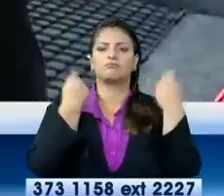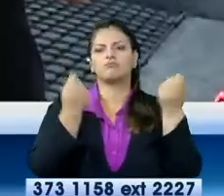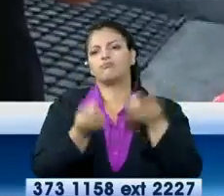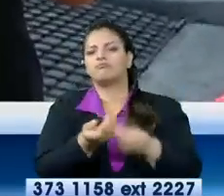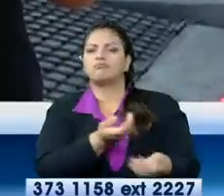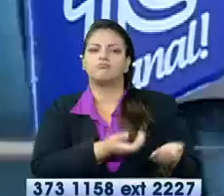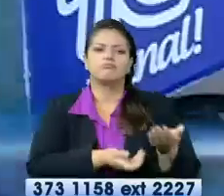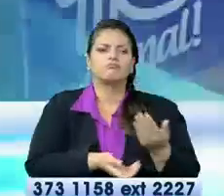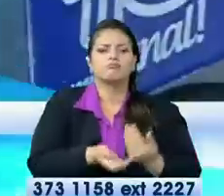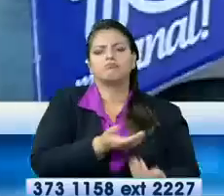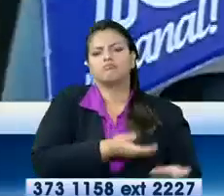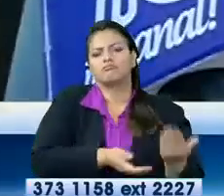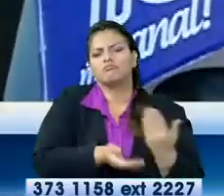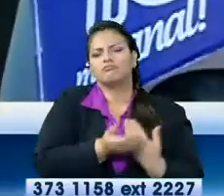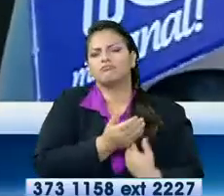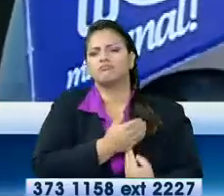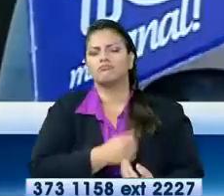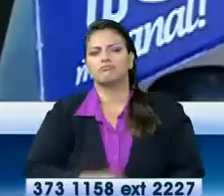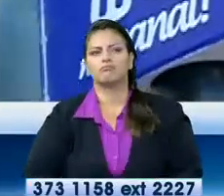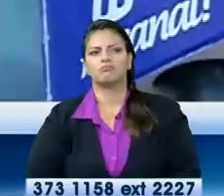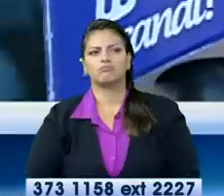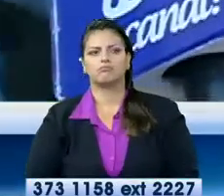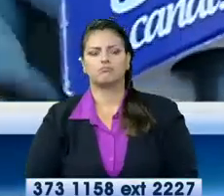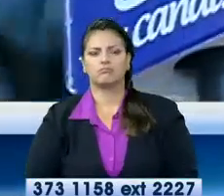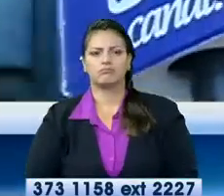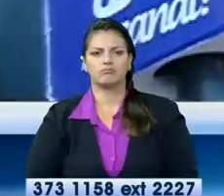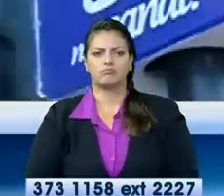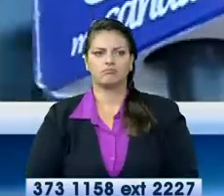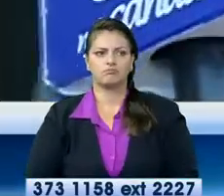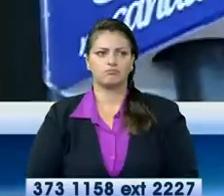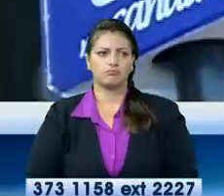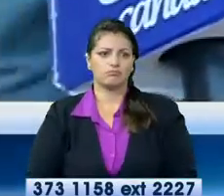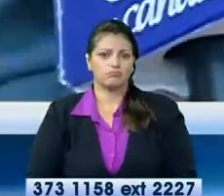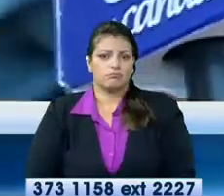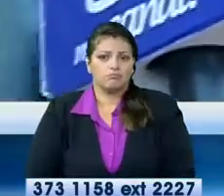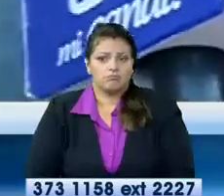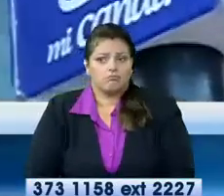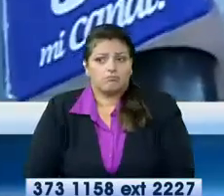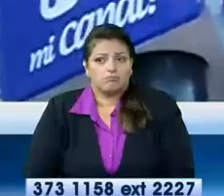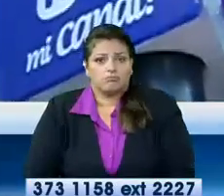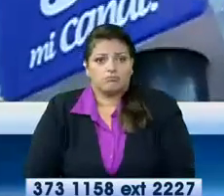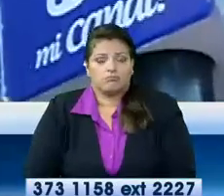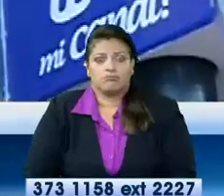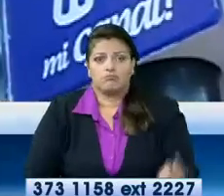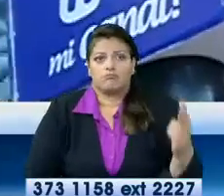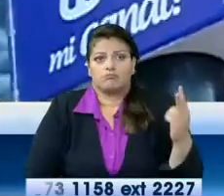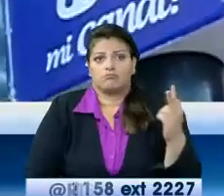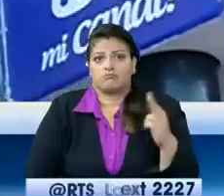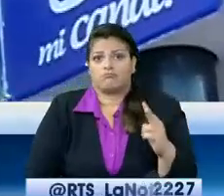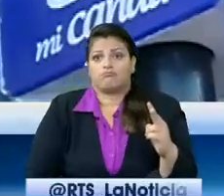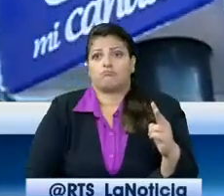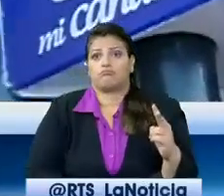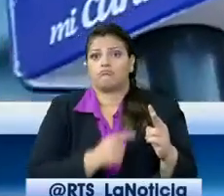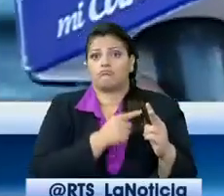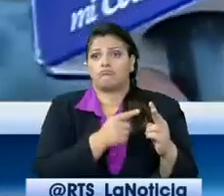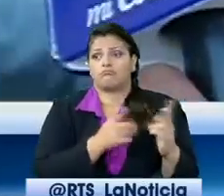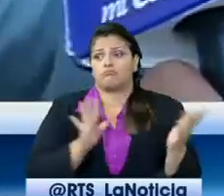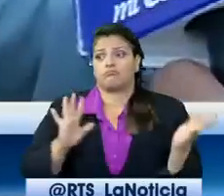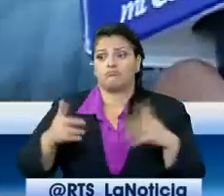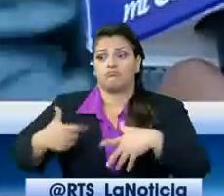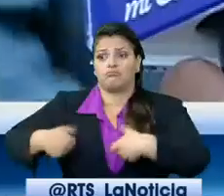ha vivido. Solo reunión entre familias, pero ellos como que fuera a su casa porque cogen y entran y vienen a matar a gente inocente, porque